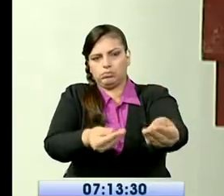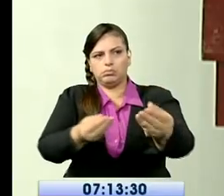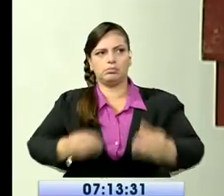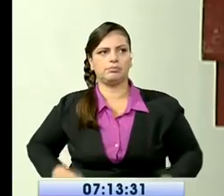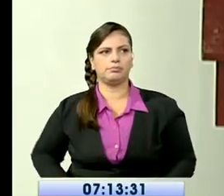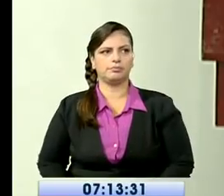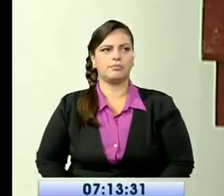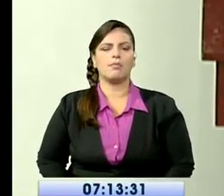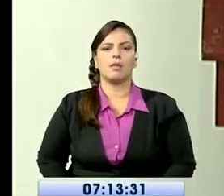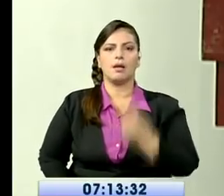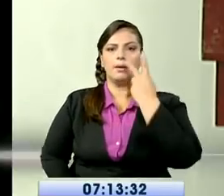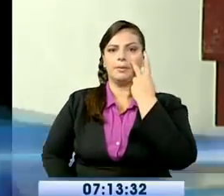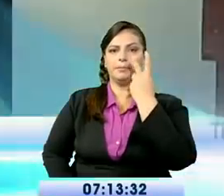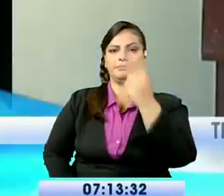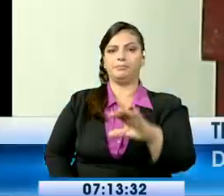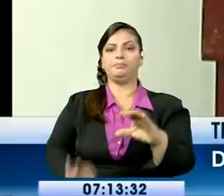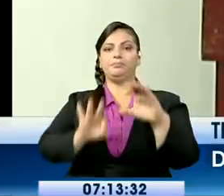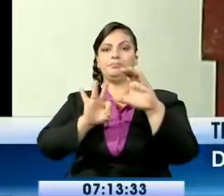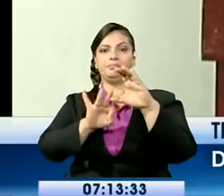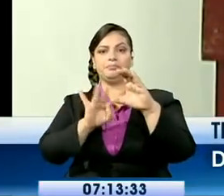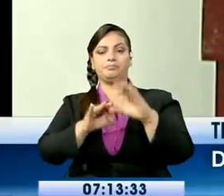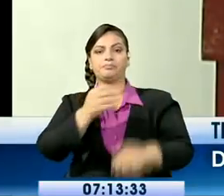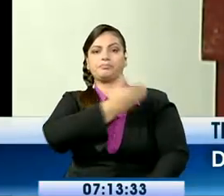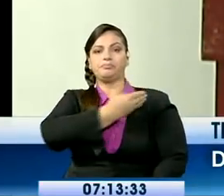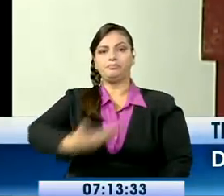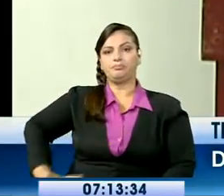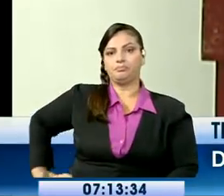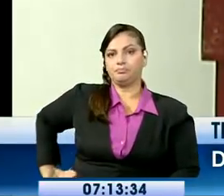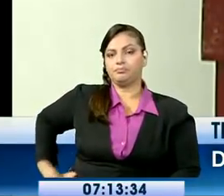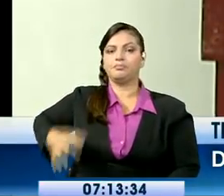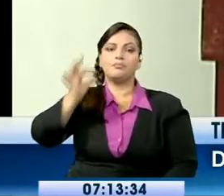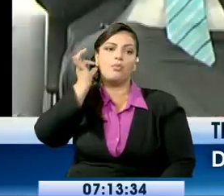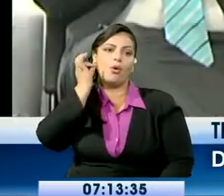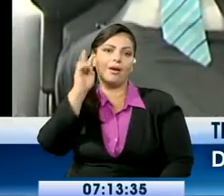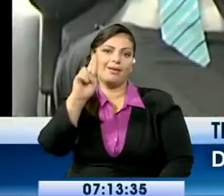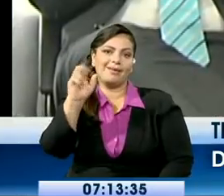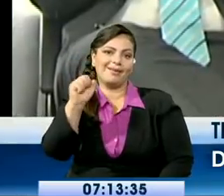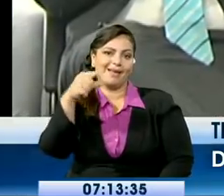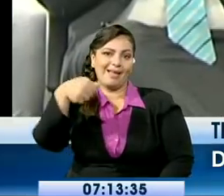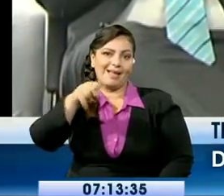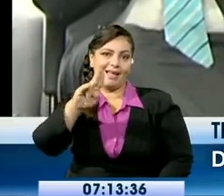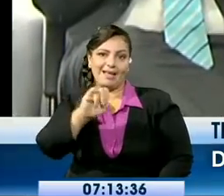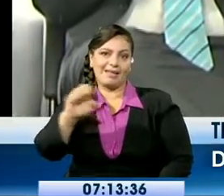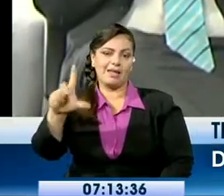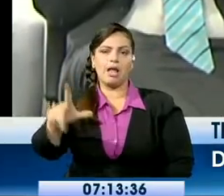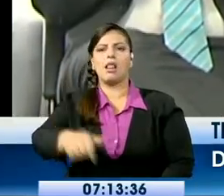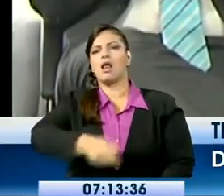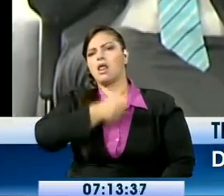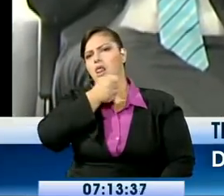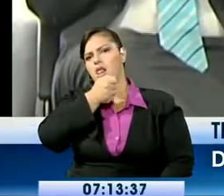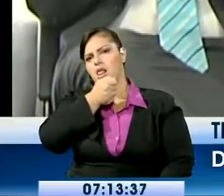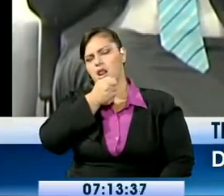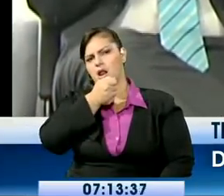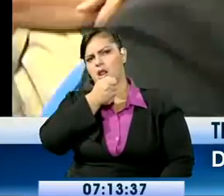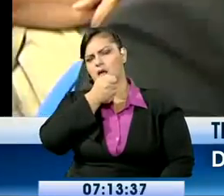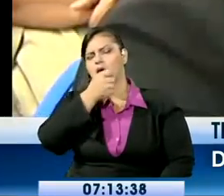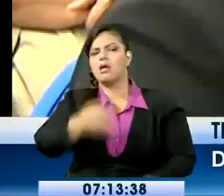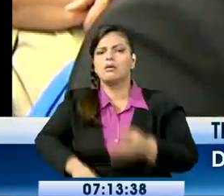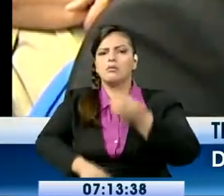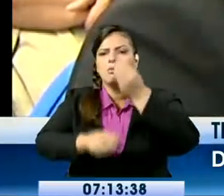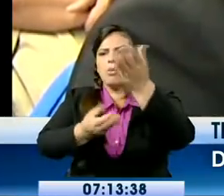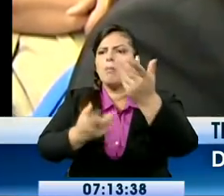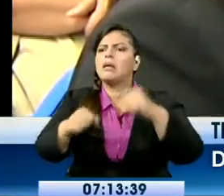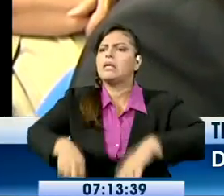La titular del Consejo de Participación Ciudadana y Control Social, Raquel González, comenzó su alocución haciendo referencia a varios de los